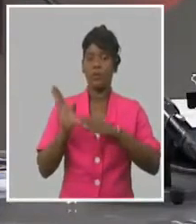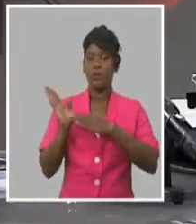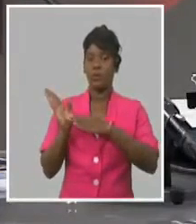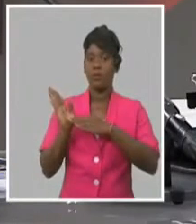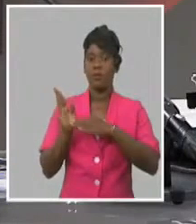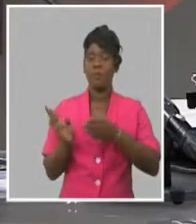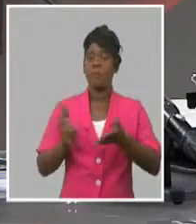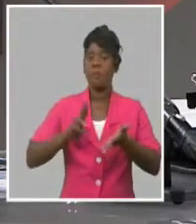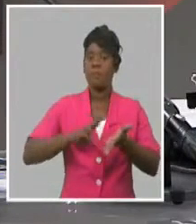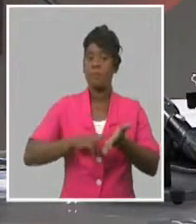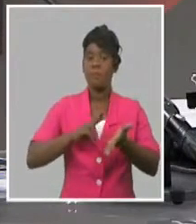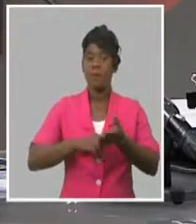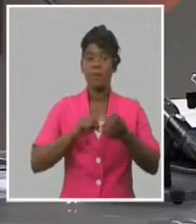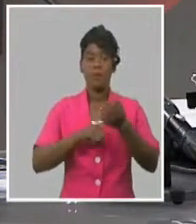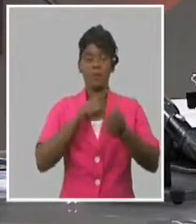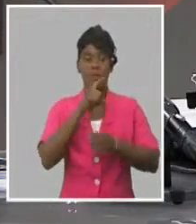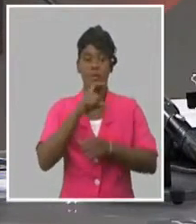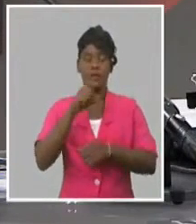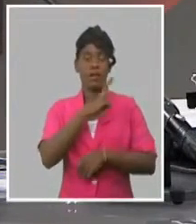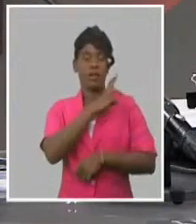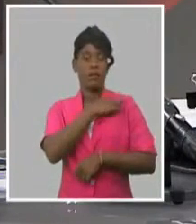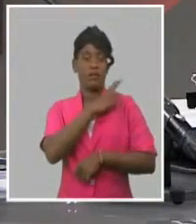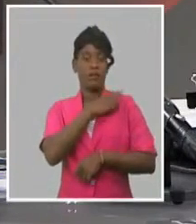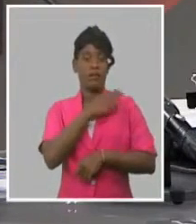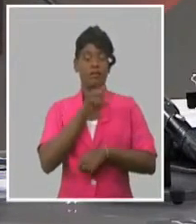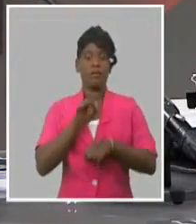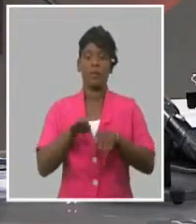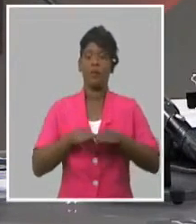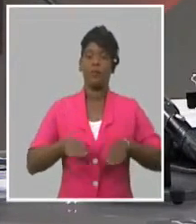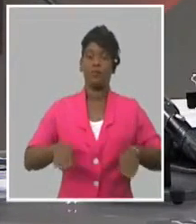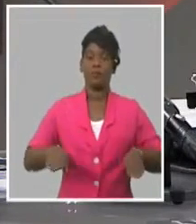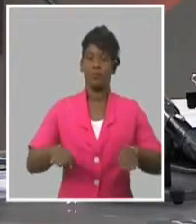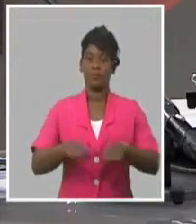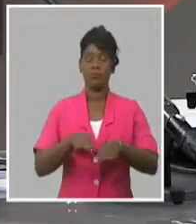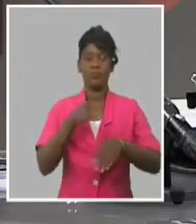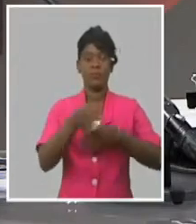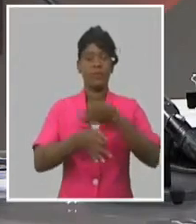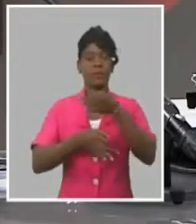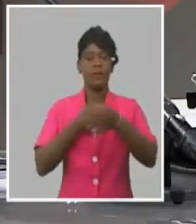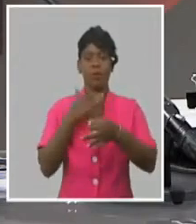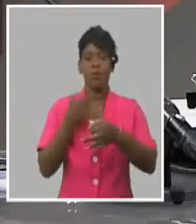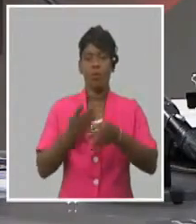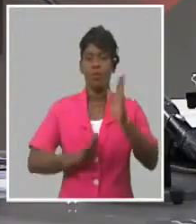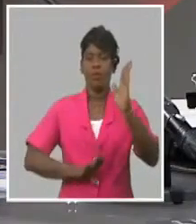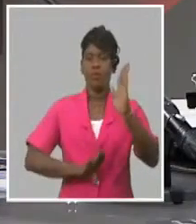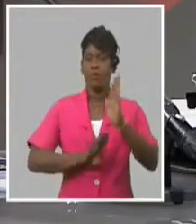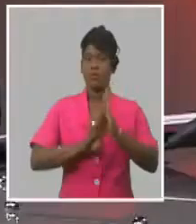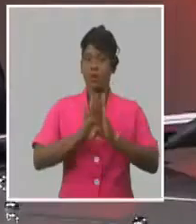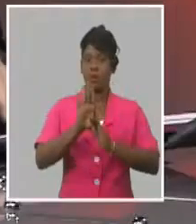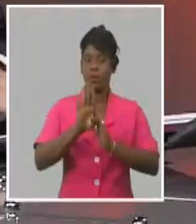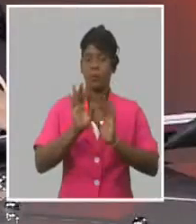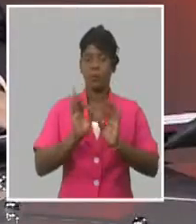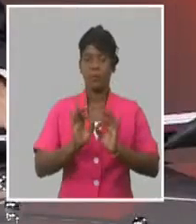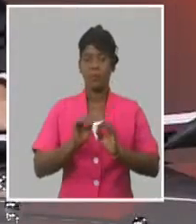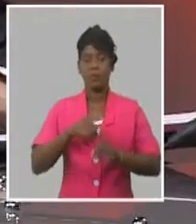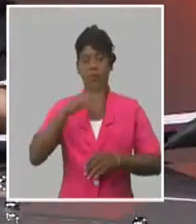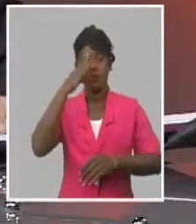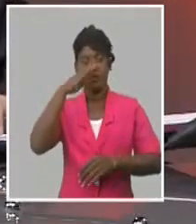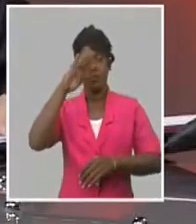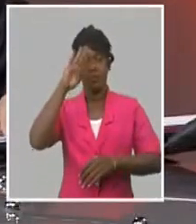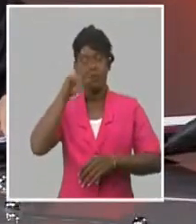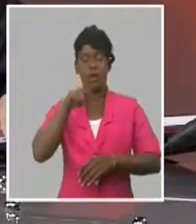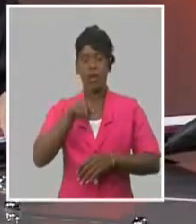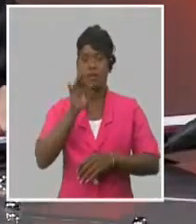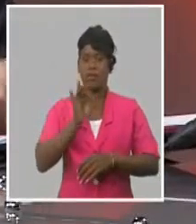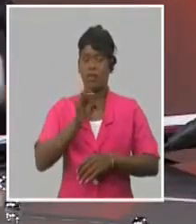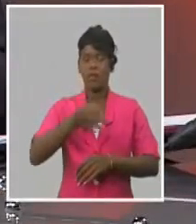del Buró Político del Comité Central del Partido y jefe de la Comisión Permanente para la Implementación y el Desarrollo de los Lineamientos, y quien ha estado al frente